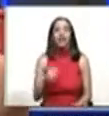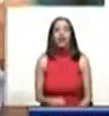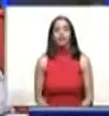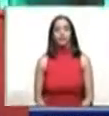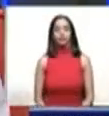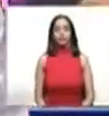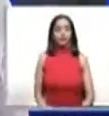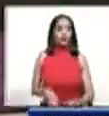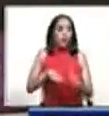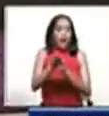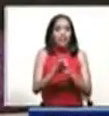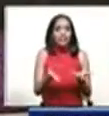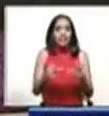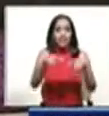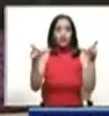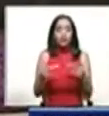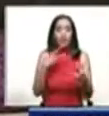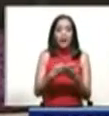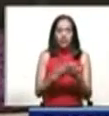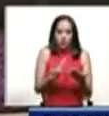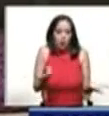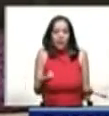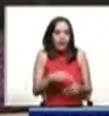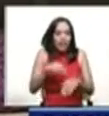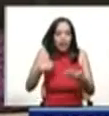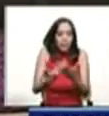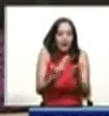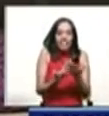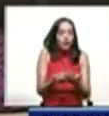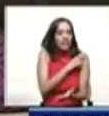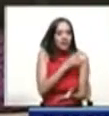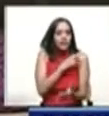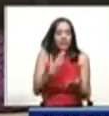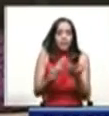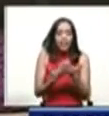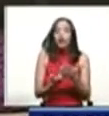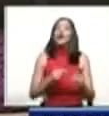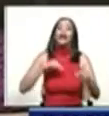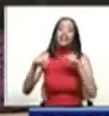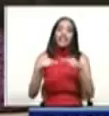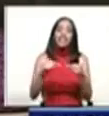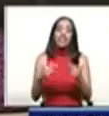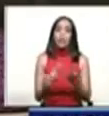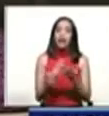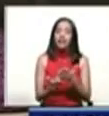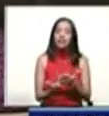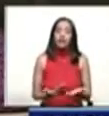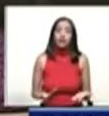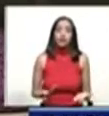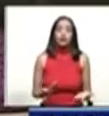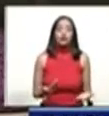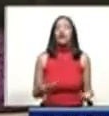allá de la situación del partido. No, pero es que el partido, el jefe del partido o el que dirige el partido o los dirigentes del partido